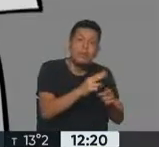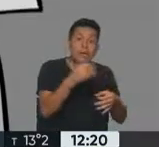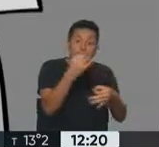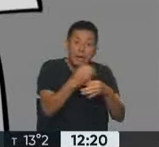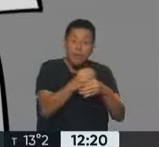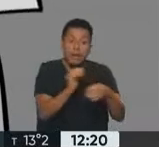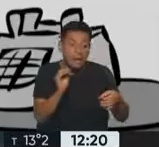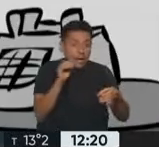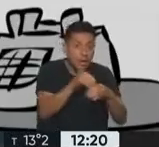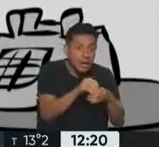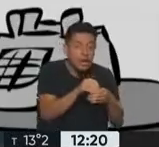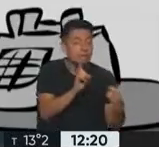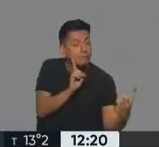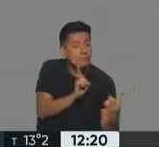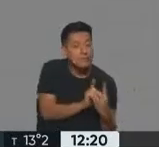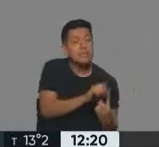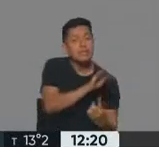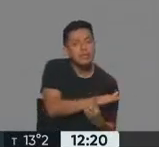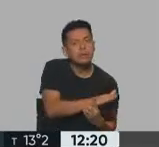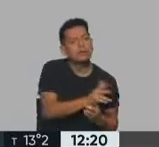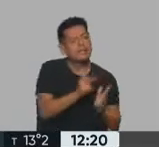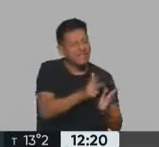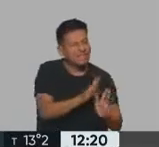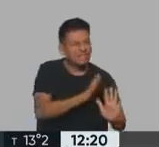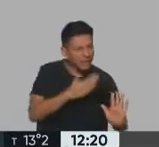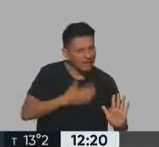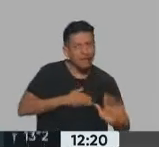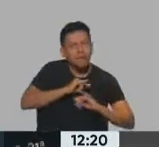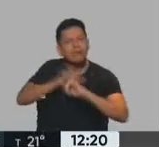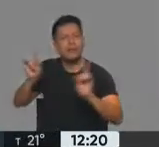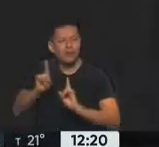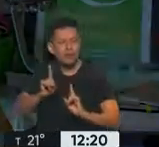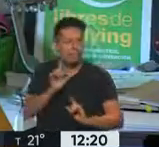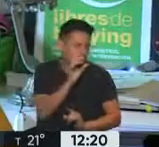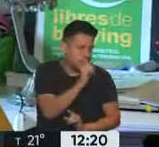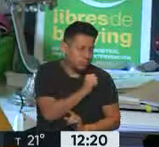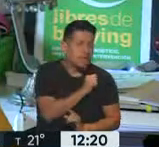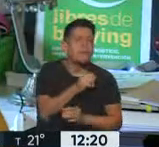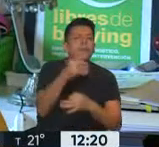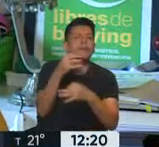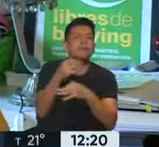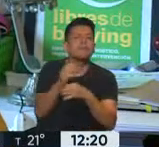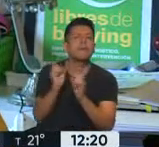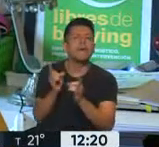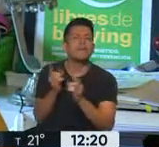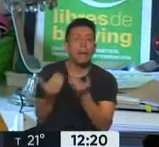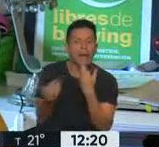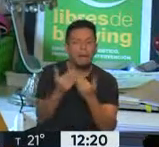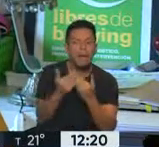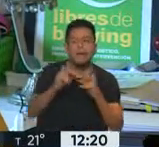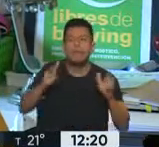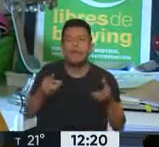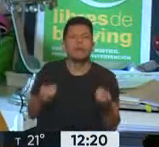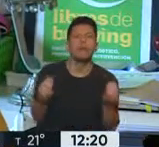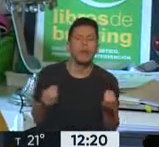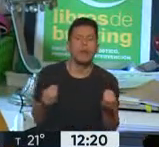lo acepte, dándole garantías de que no lo vamos a exponer, y hablar con la maestra para ver qué plan de trabajo conjunto